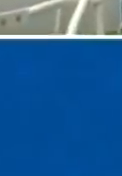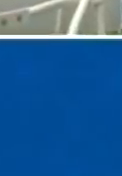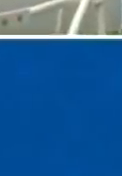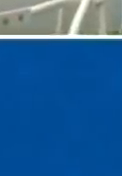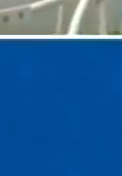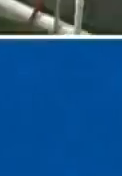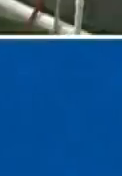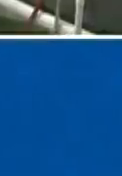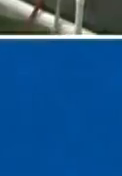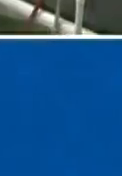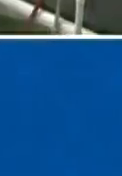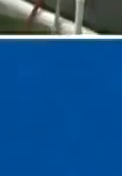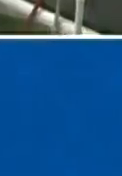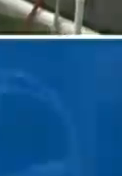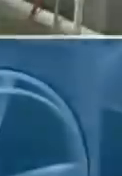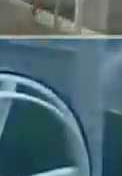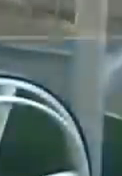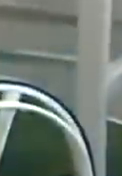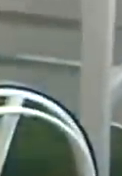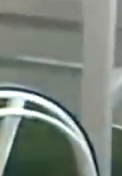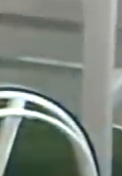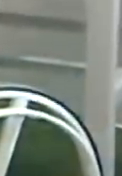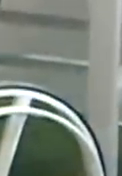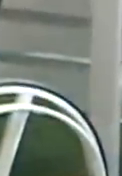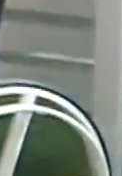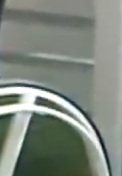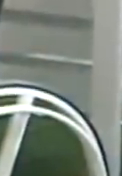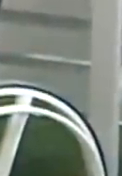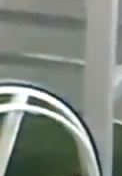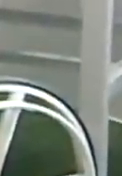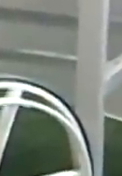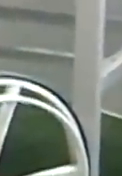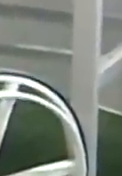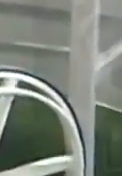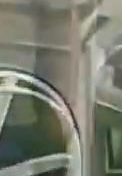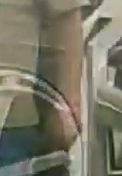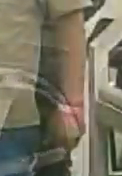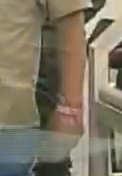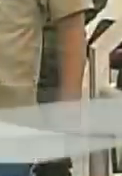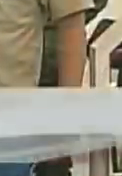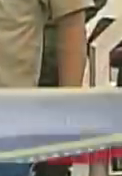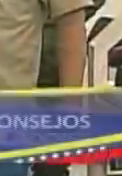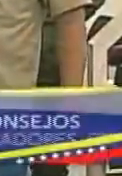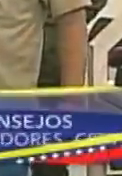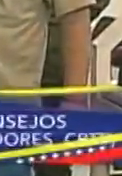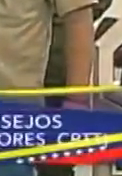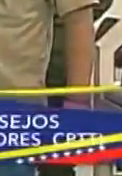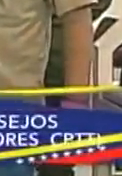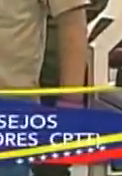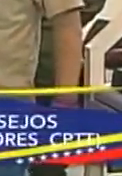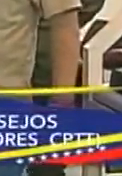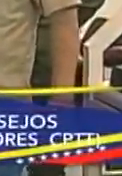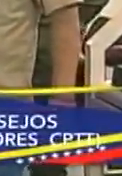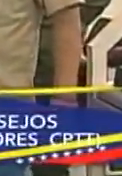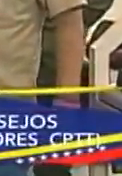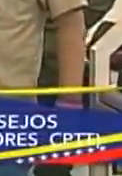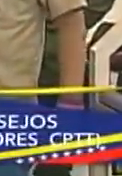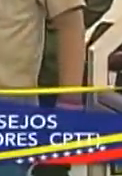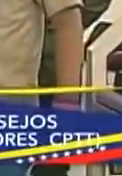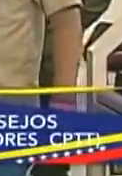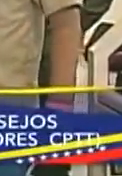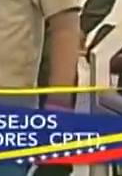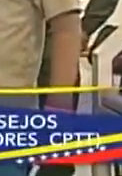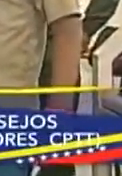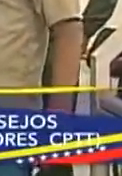los consejos productivos de trabajadores. CPT, que lo hace todo. El CPT es una